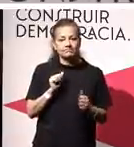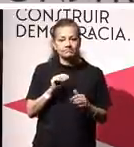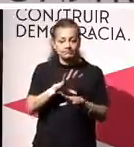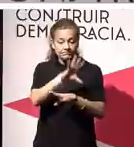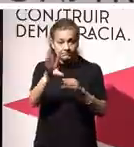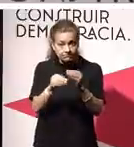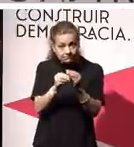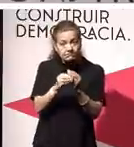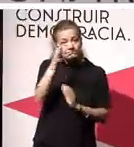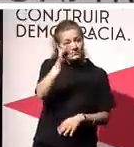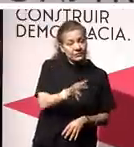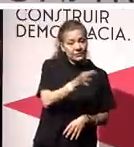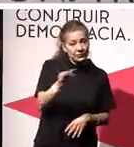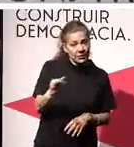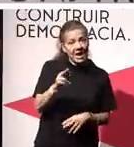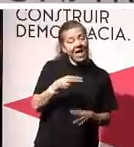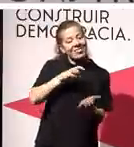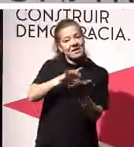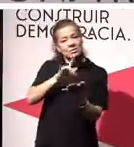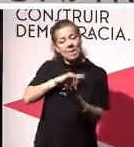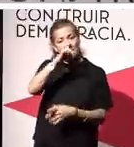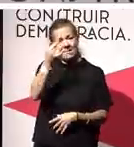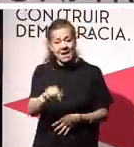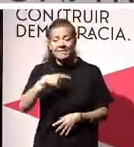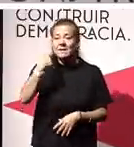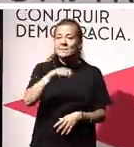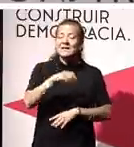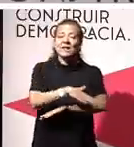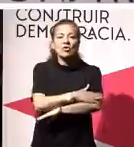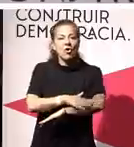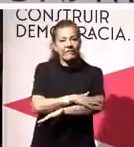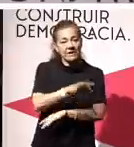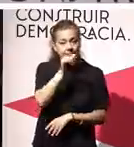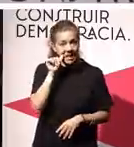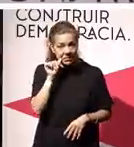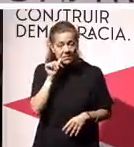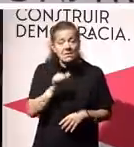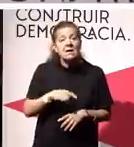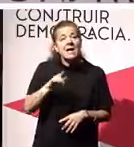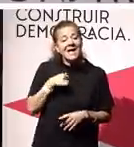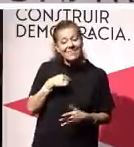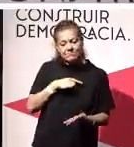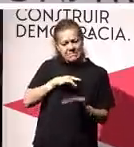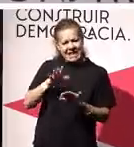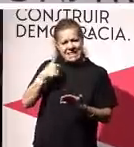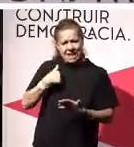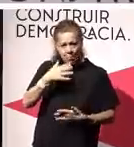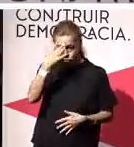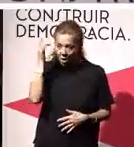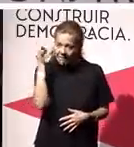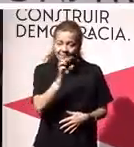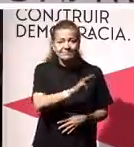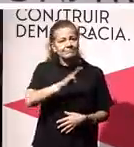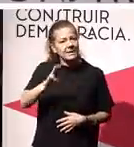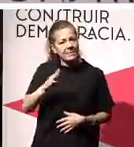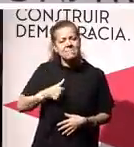sumasen en la moción de censura que hizo por primera vez presidente del Gobierno a Pedro Sánchez y desalojar de una vez por todas al Partido